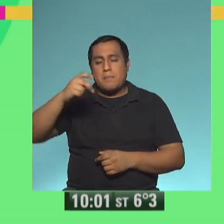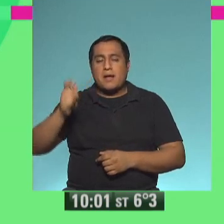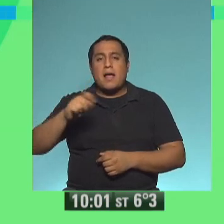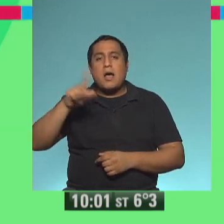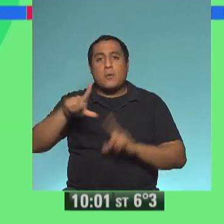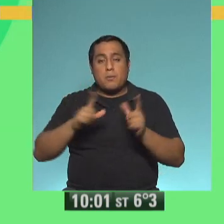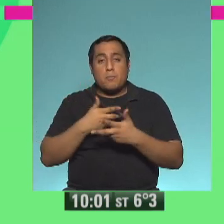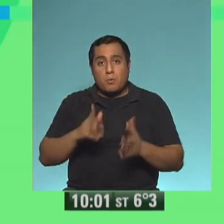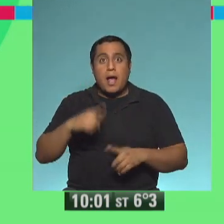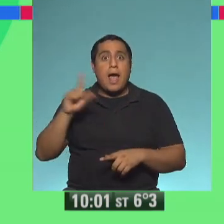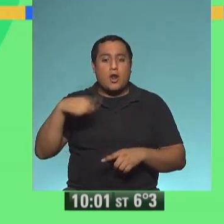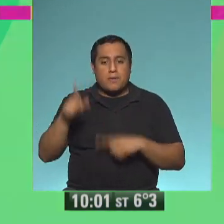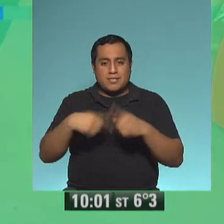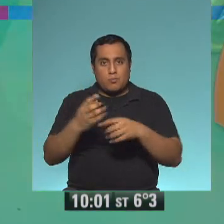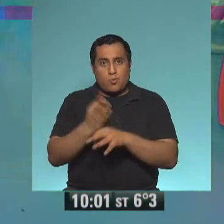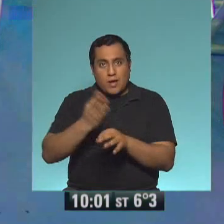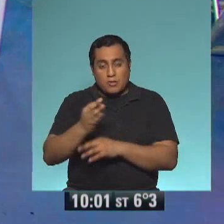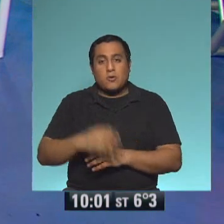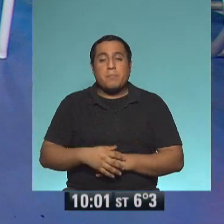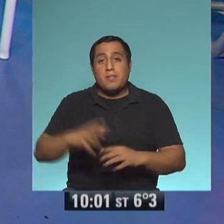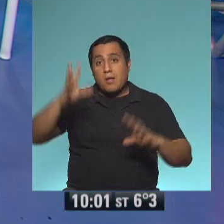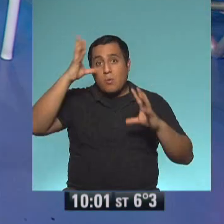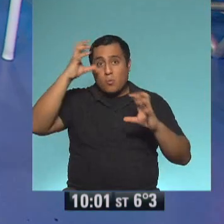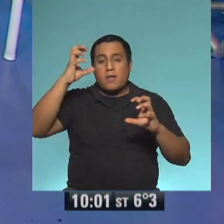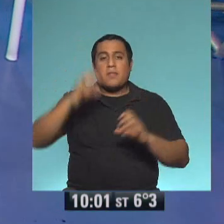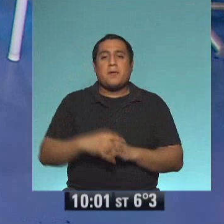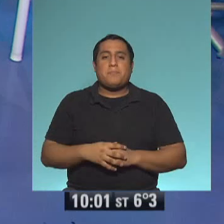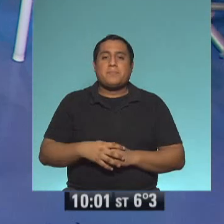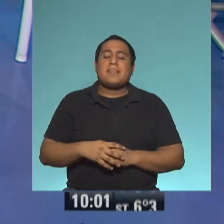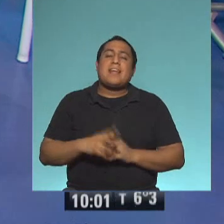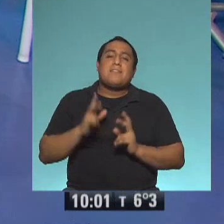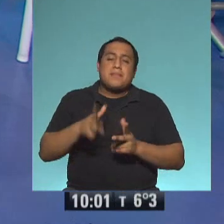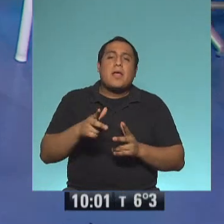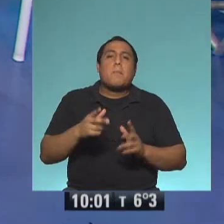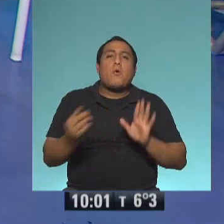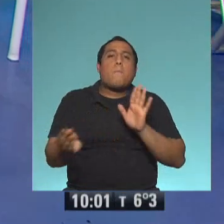Pública, arroba Seguimos Educando. Recuerden que la cuenta